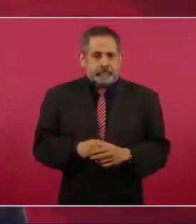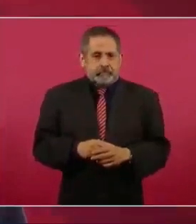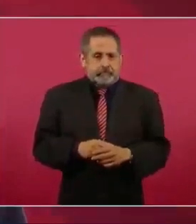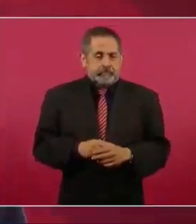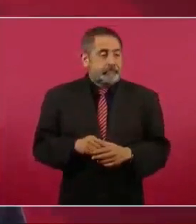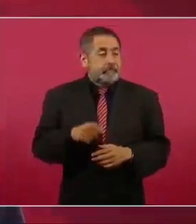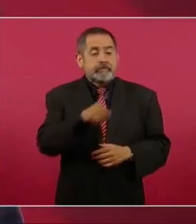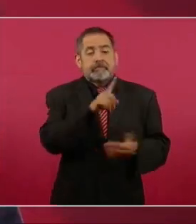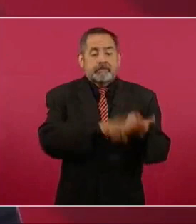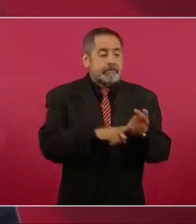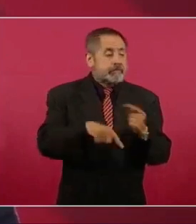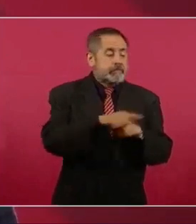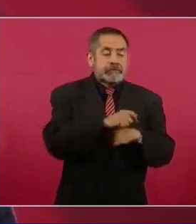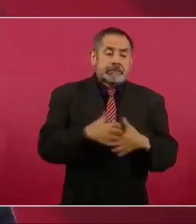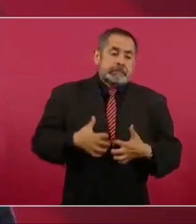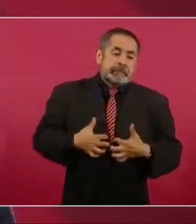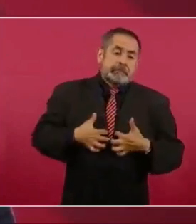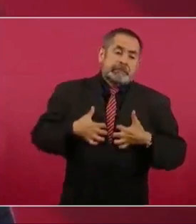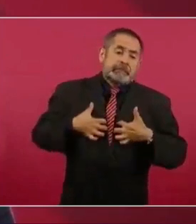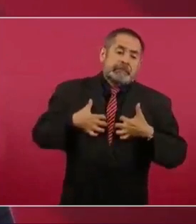el coraje,